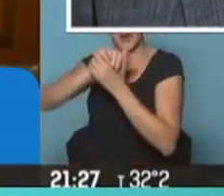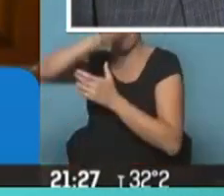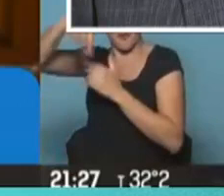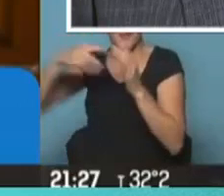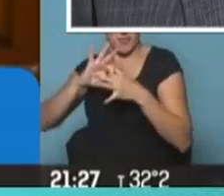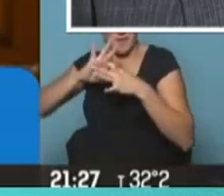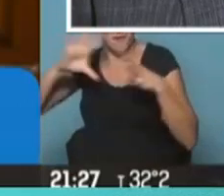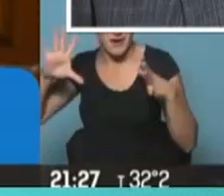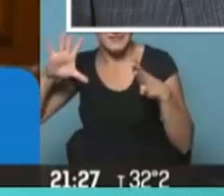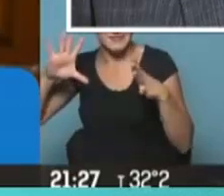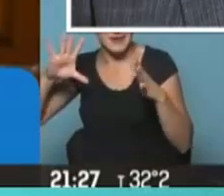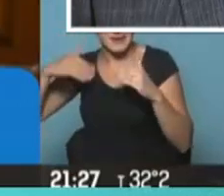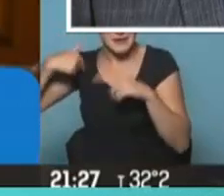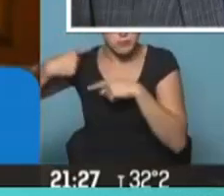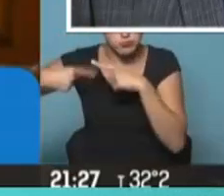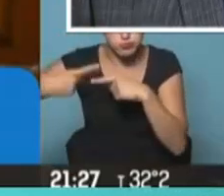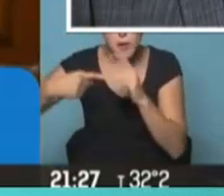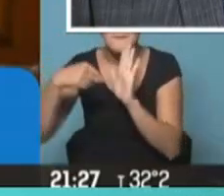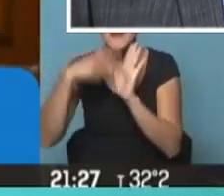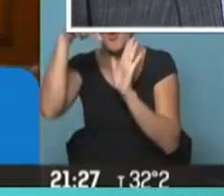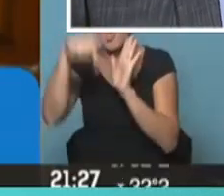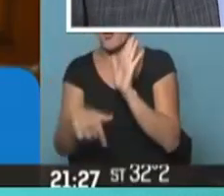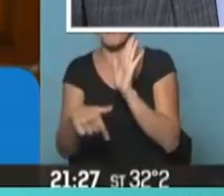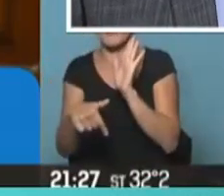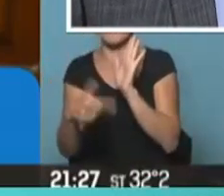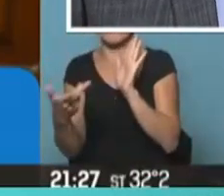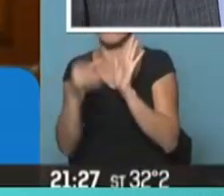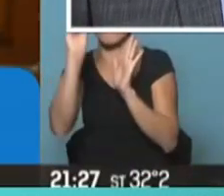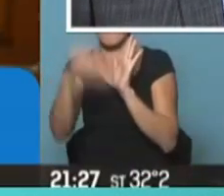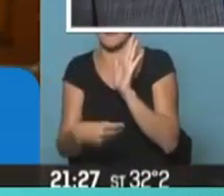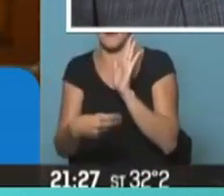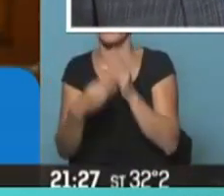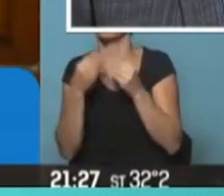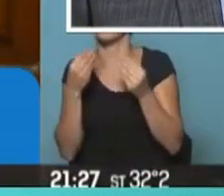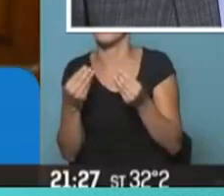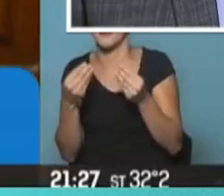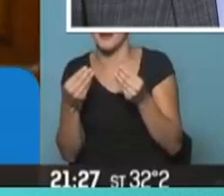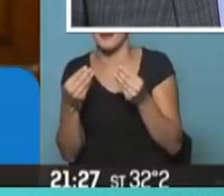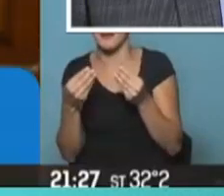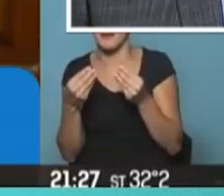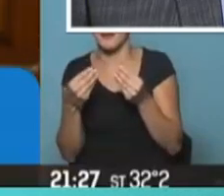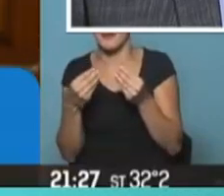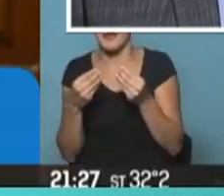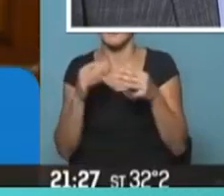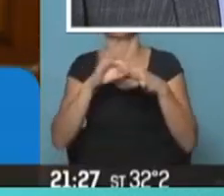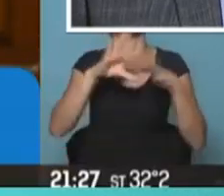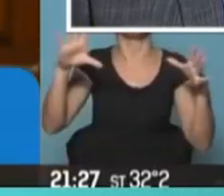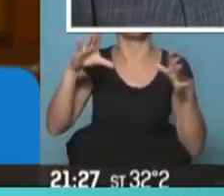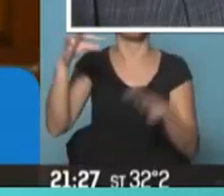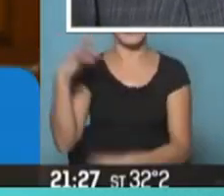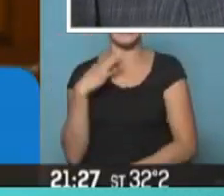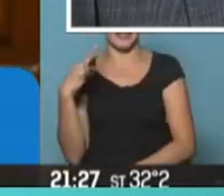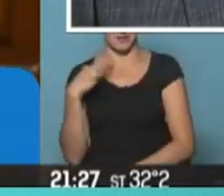sin embargo trunca a su posibilidad de afianzamiento por el desarrollo que tuvo la democracia civil ya no